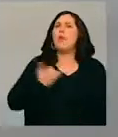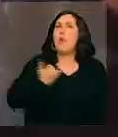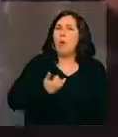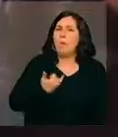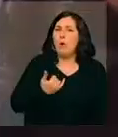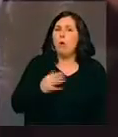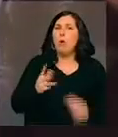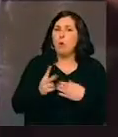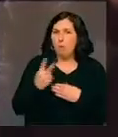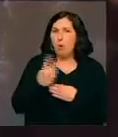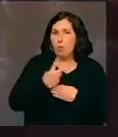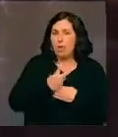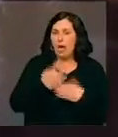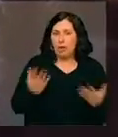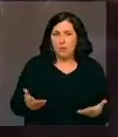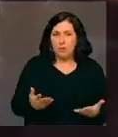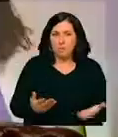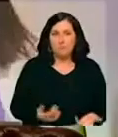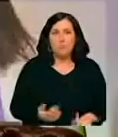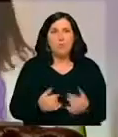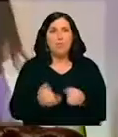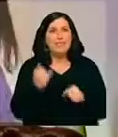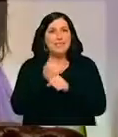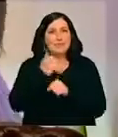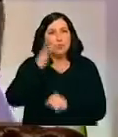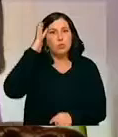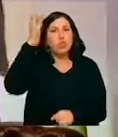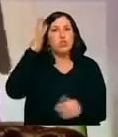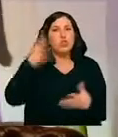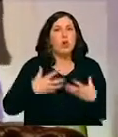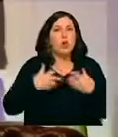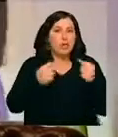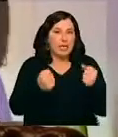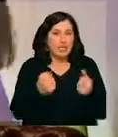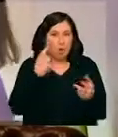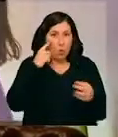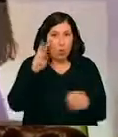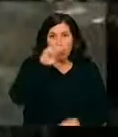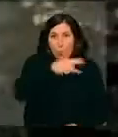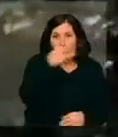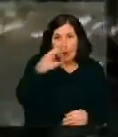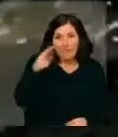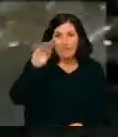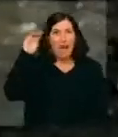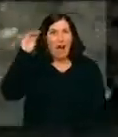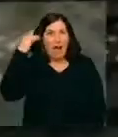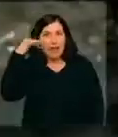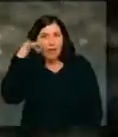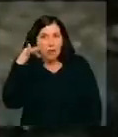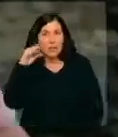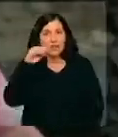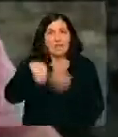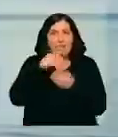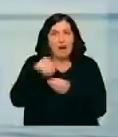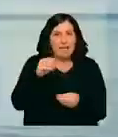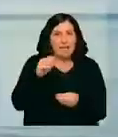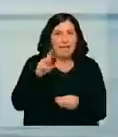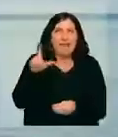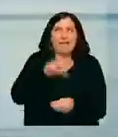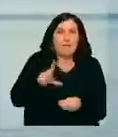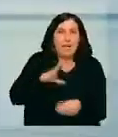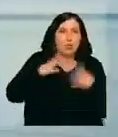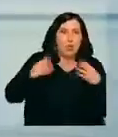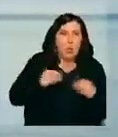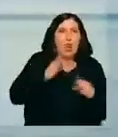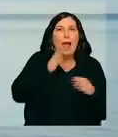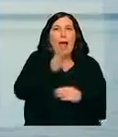las prácticas de cuidado. El Instituto de Psicología de la Salud creó un sitio web para que adolescentes, familias y centros educativos tengan acceso a todos estos